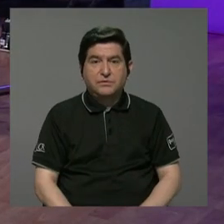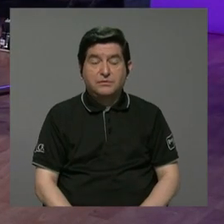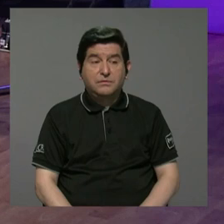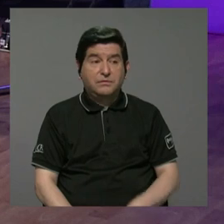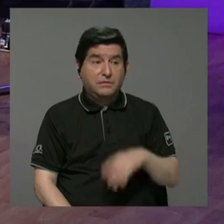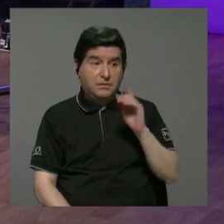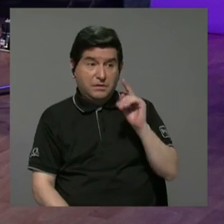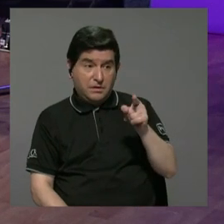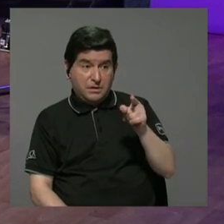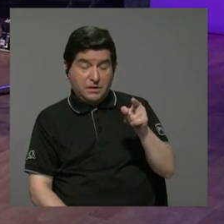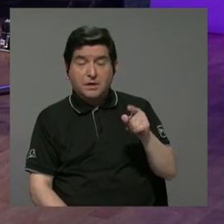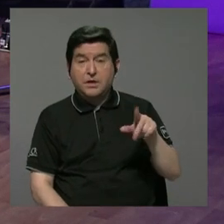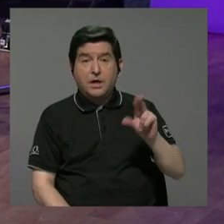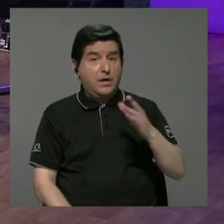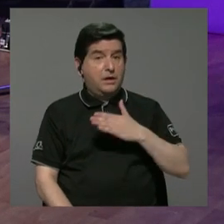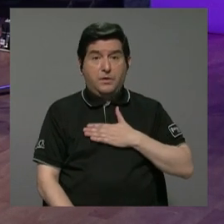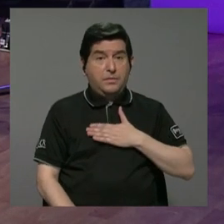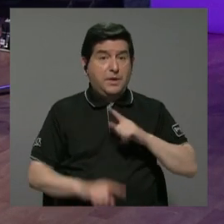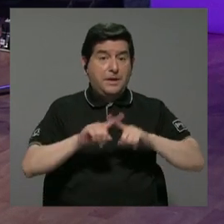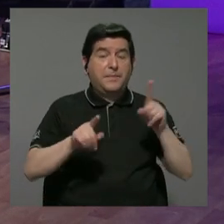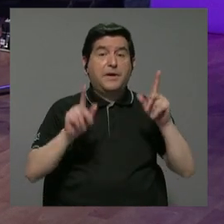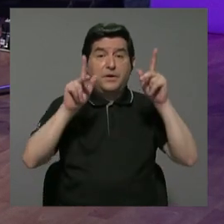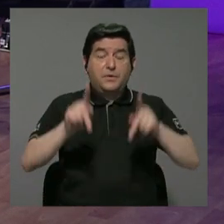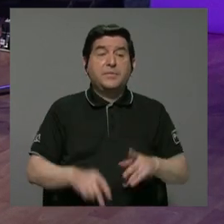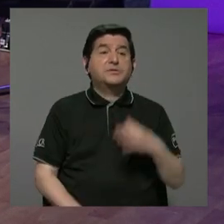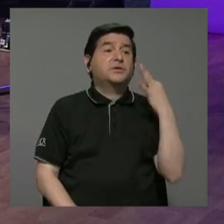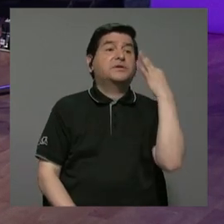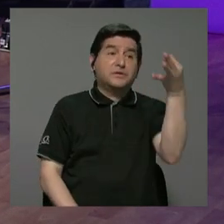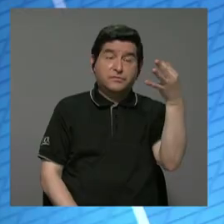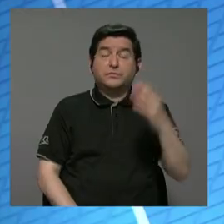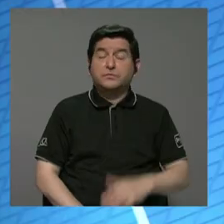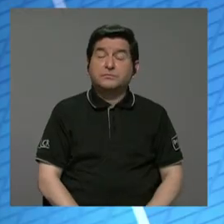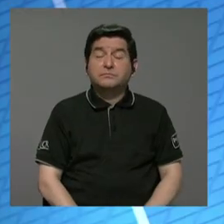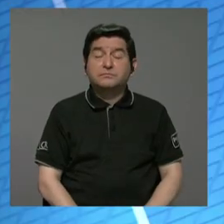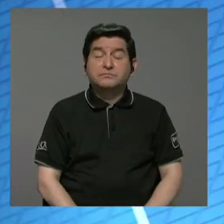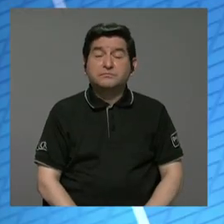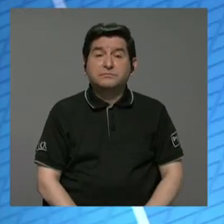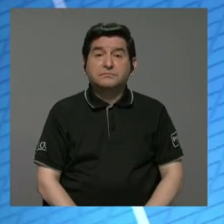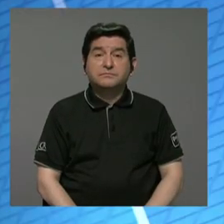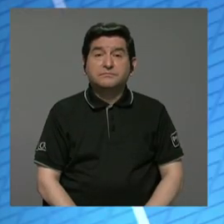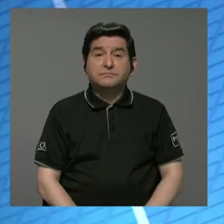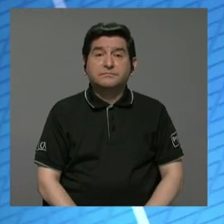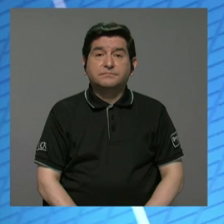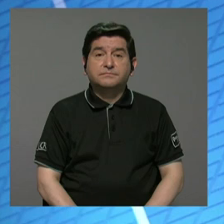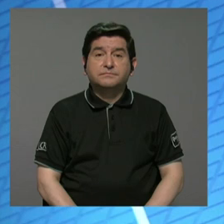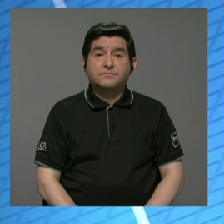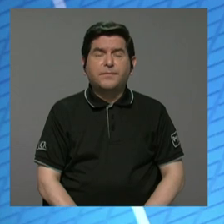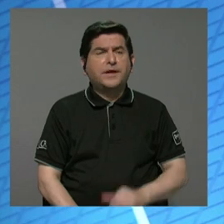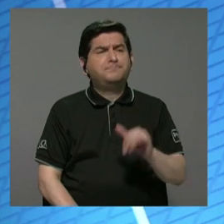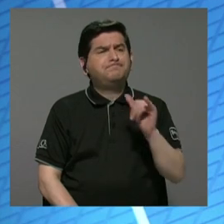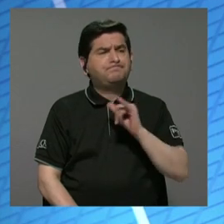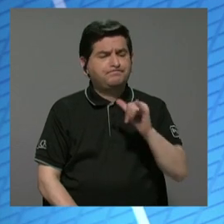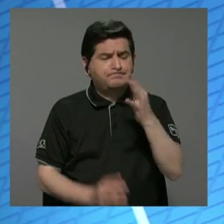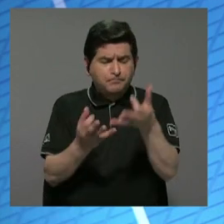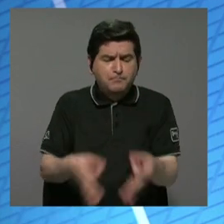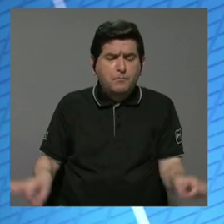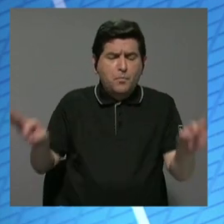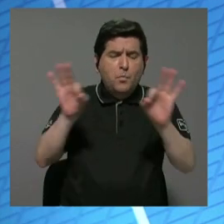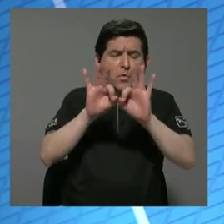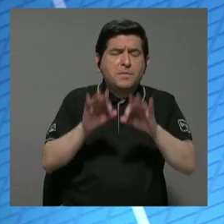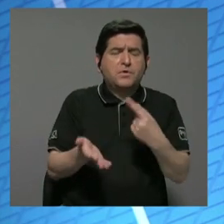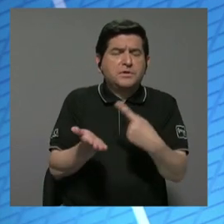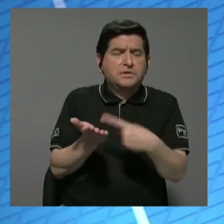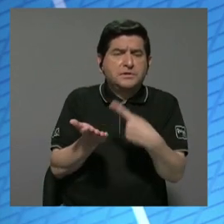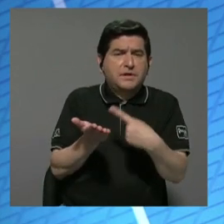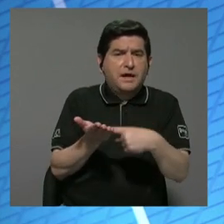educación, tal vez no la mía, pero de quienes vienen hacia el futuro, ¿no? Claro, y además es también importante poner sobre la mesa